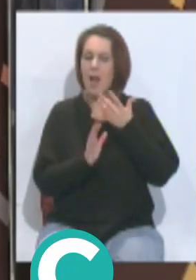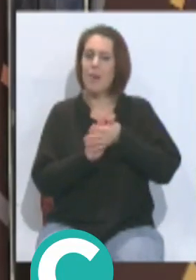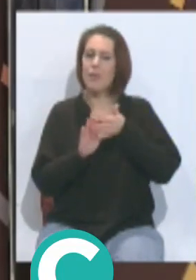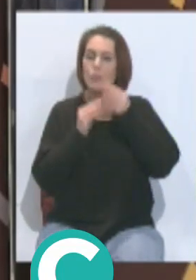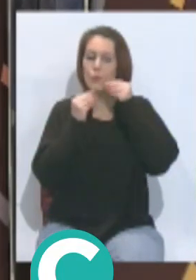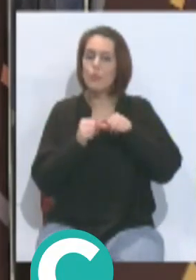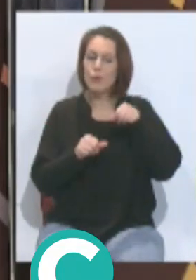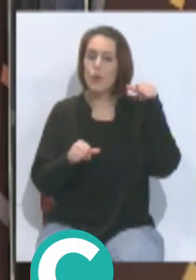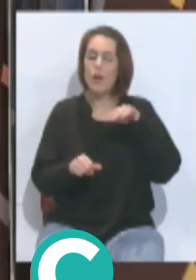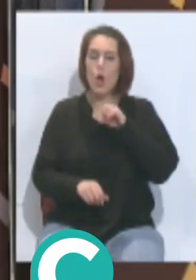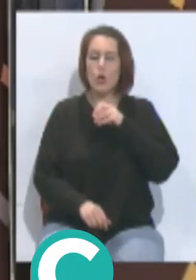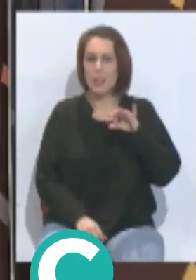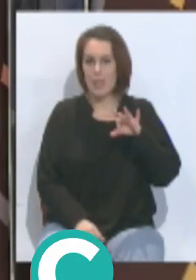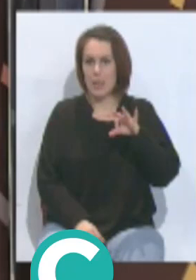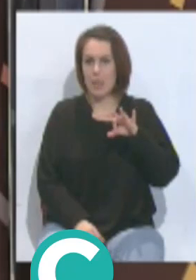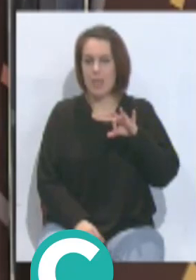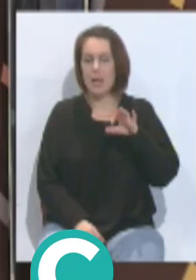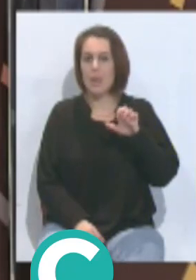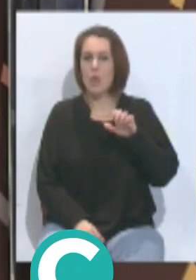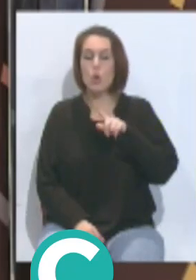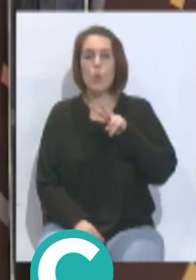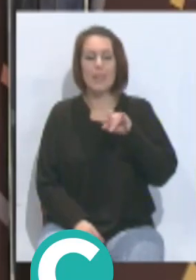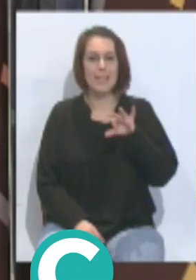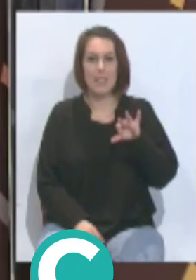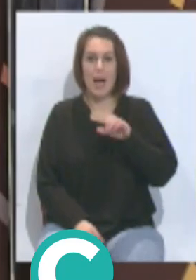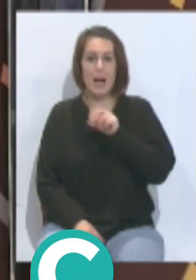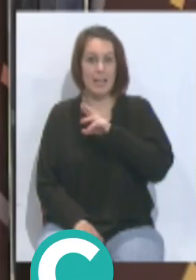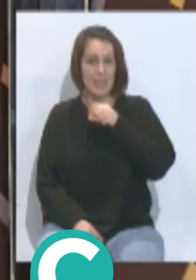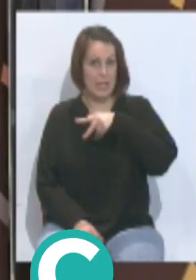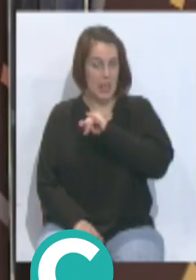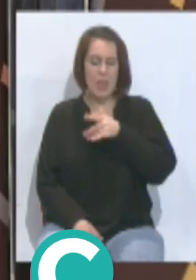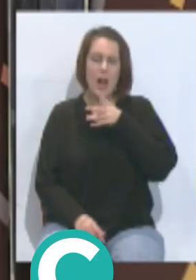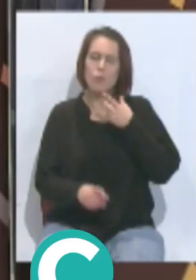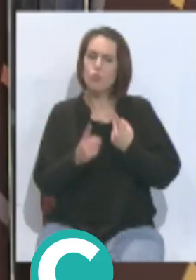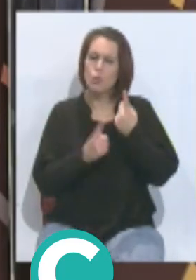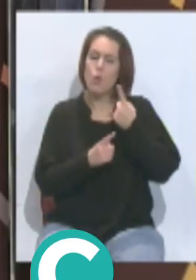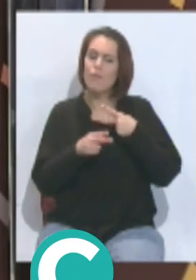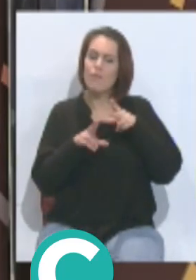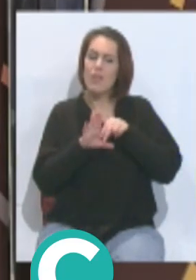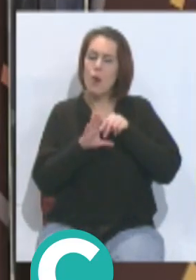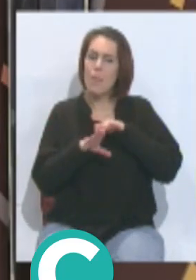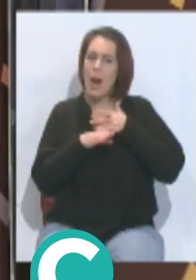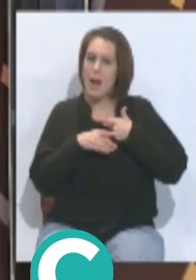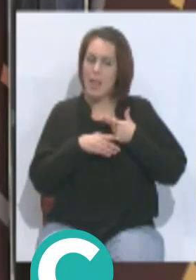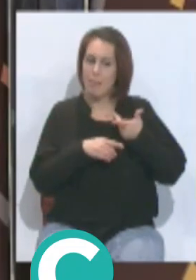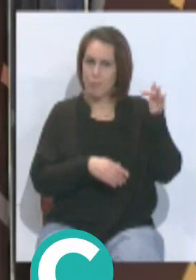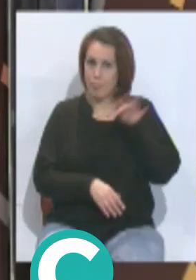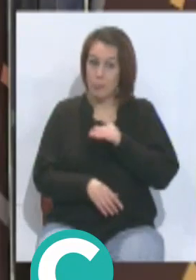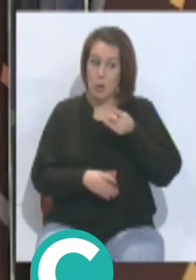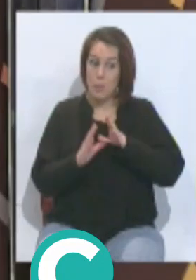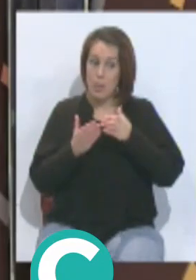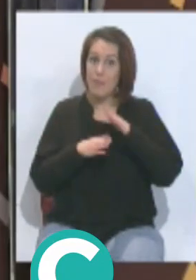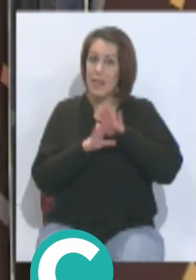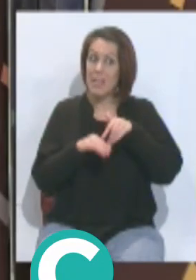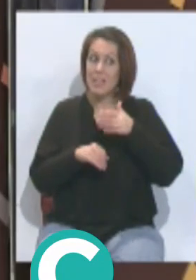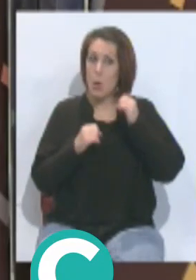José Luis Arniz y tenemos algunos vídeos que compartir con ustedes, pero antes, noticia de estos últimos días, una de las agrupaciones finalistas